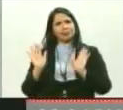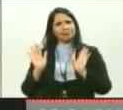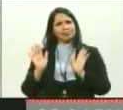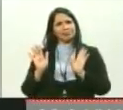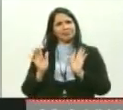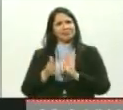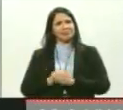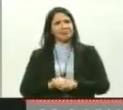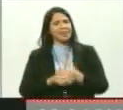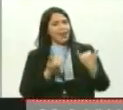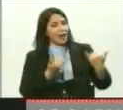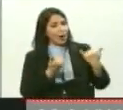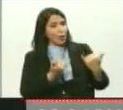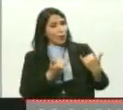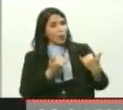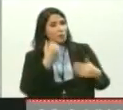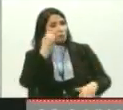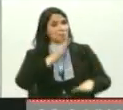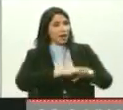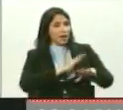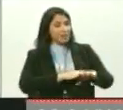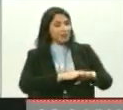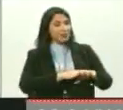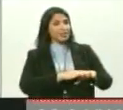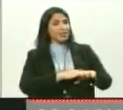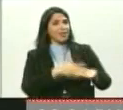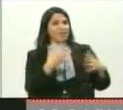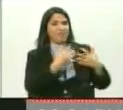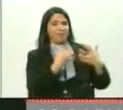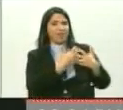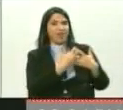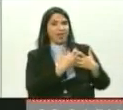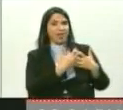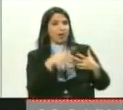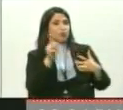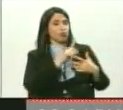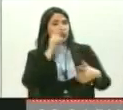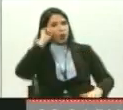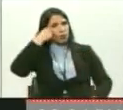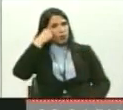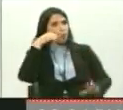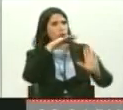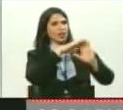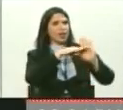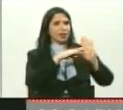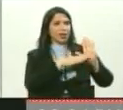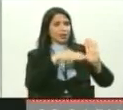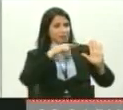Ahora, resulta, presidente, que en la casa hubo una pelea porque no nos acordamos de la regla.